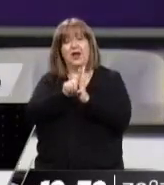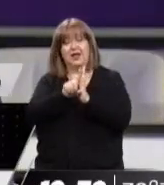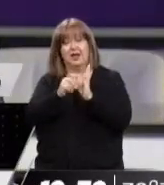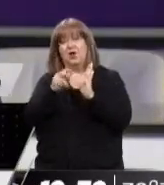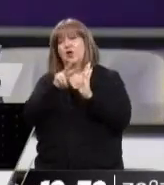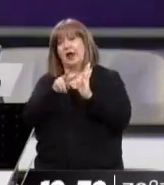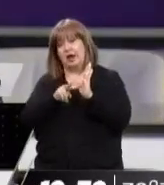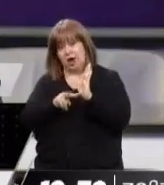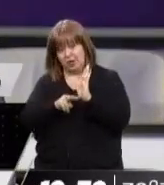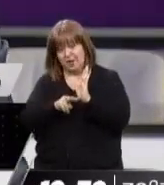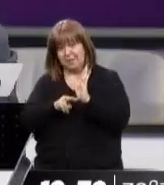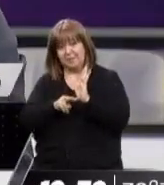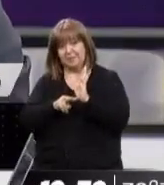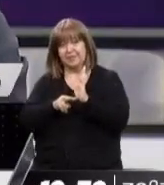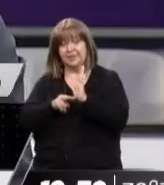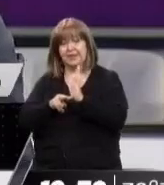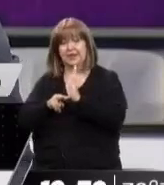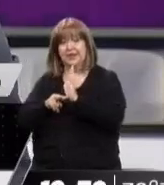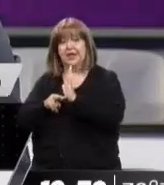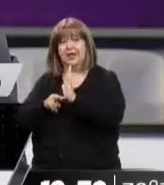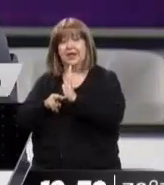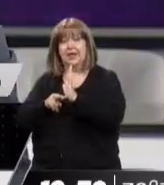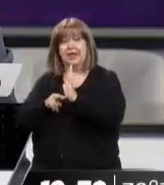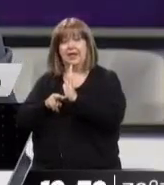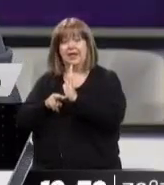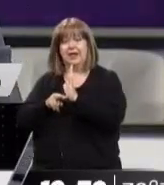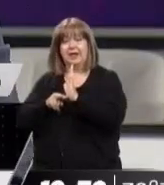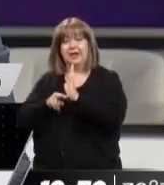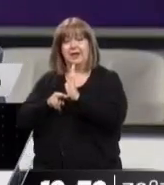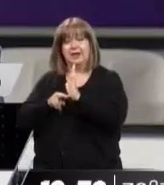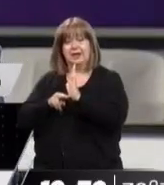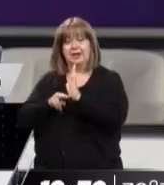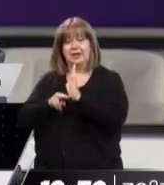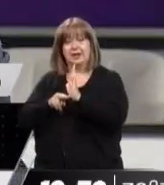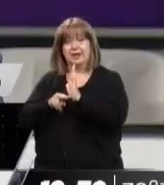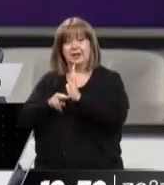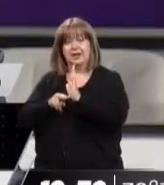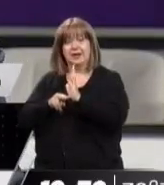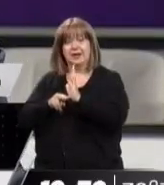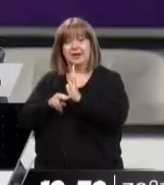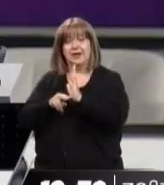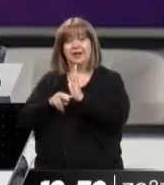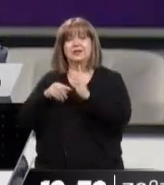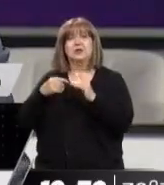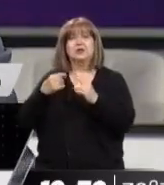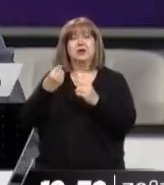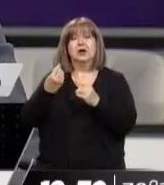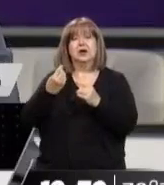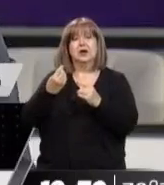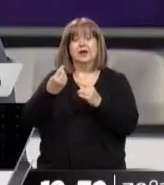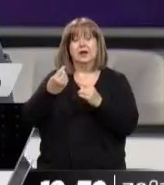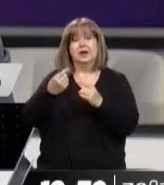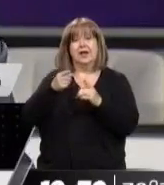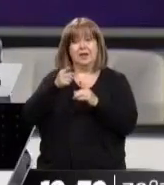una norma. Se tiene que hacer a través del punto de vista fáctico, del punto de vista de la política, del punto de vista